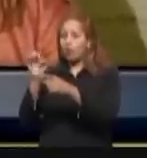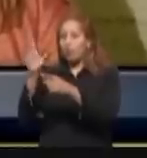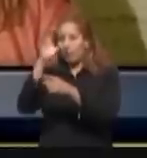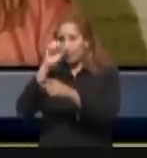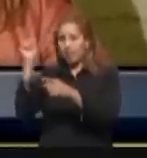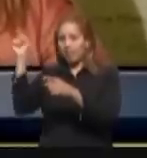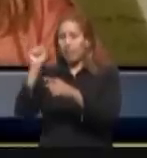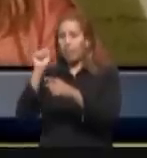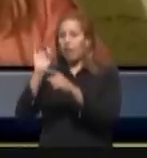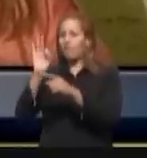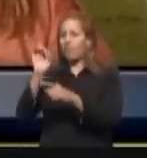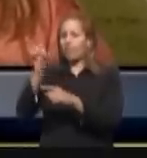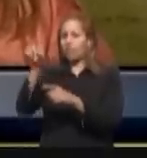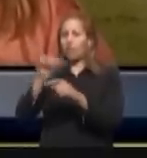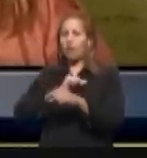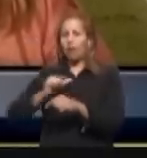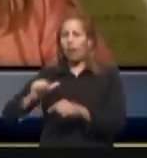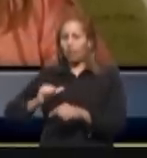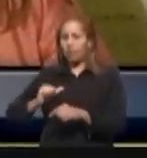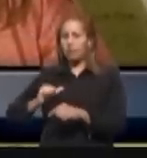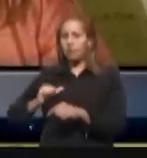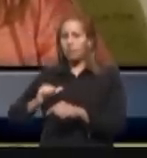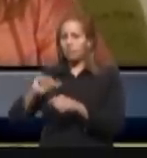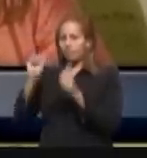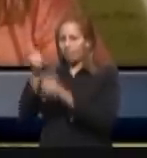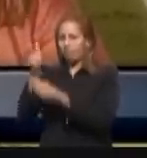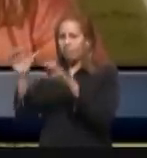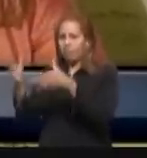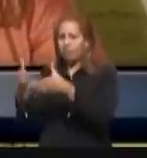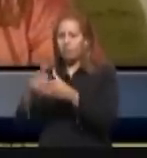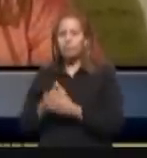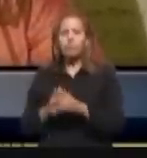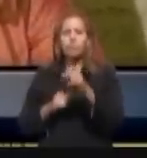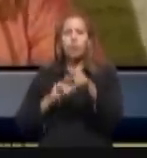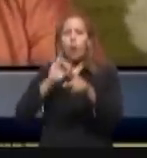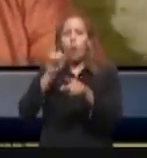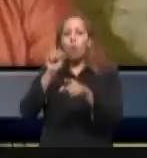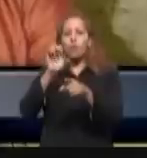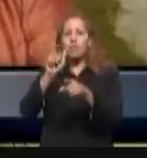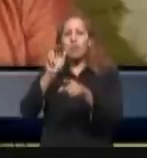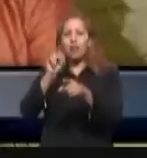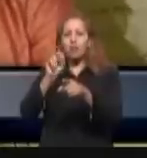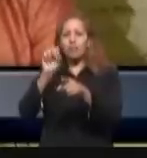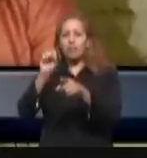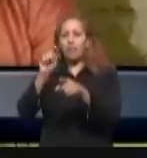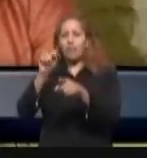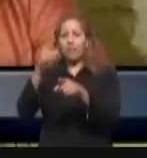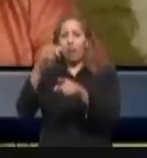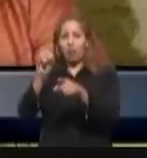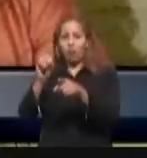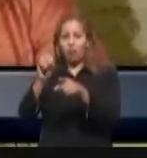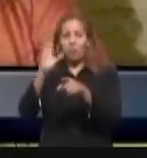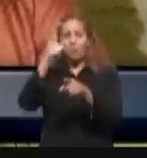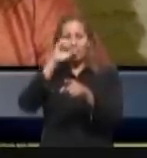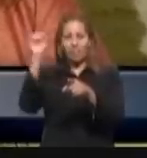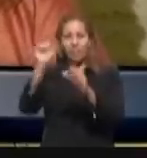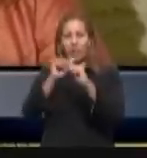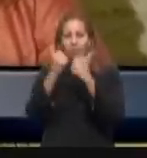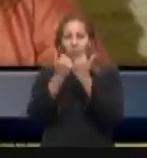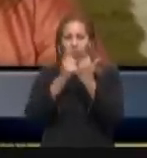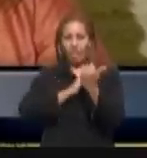de Alcaldes y demás alcaldes federados, señor Josian Santiago, presidente de la Asociación de